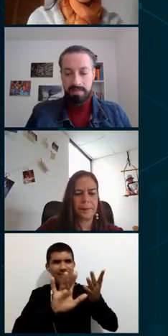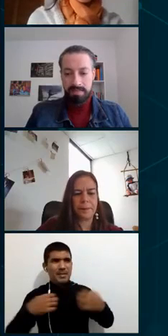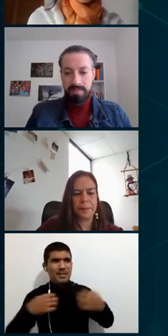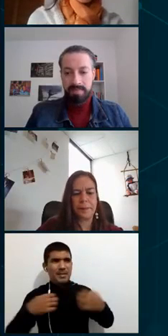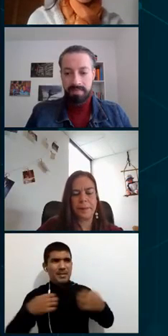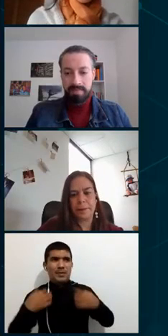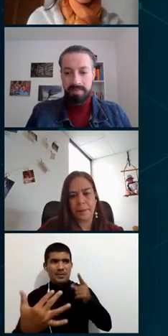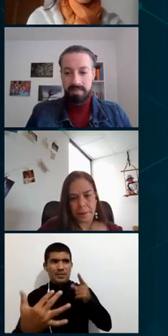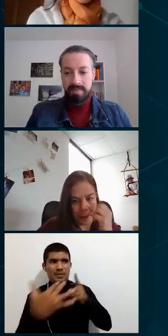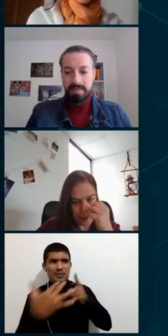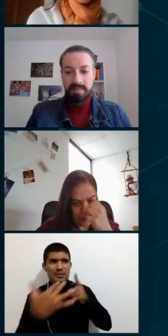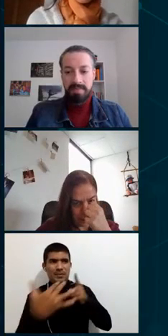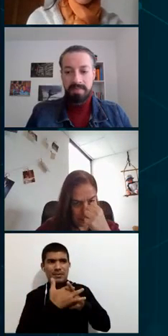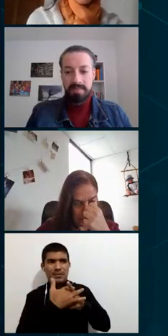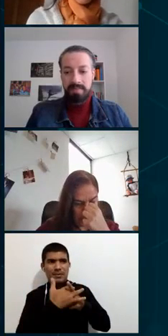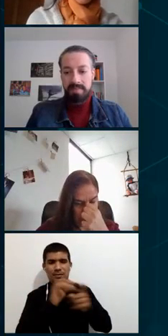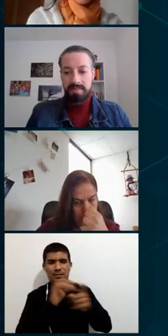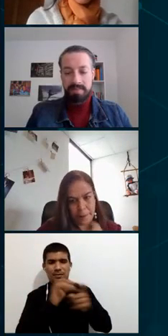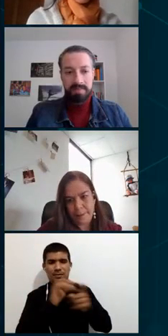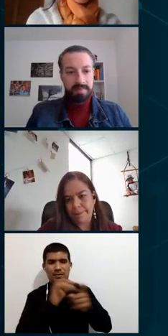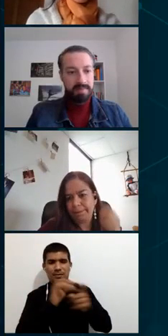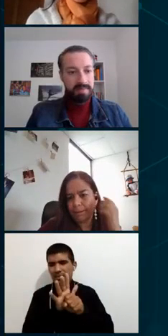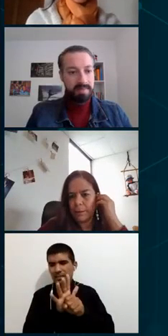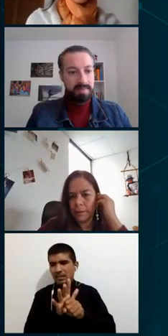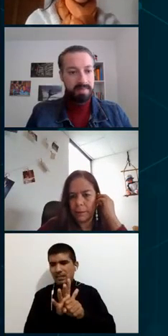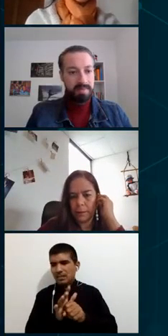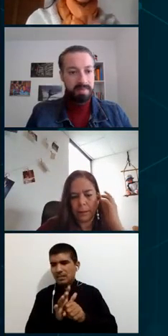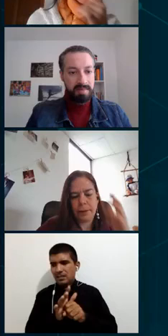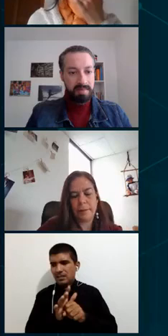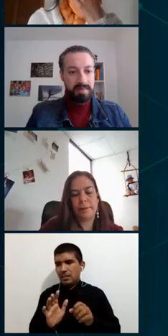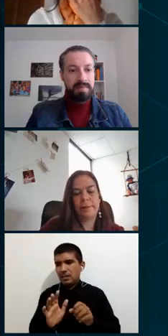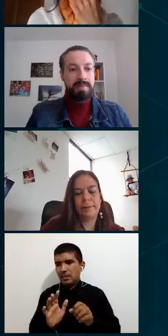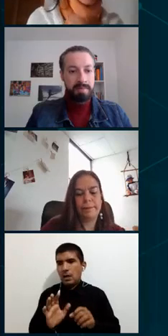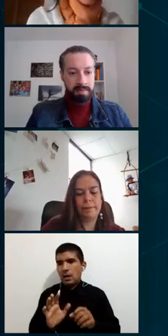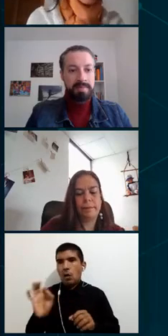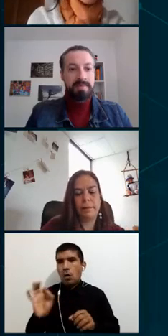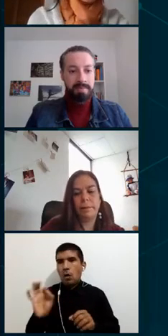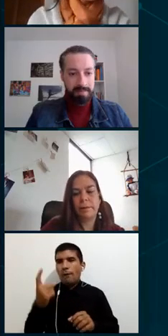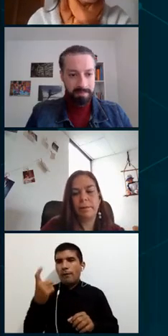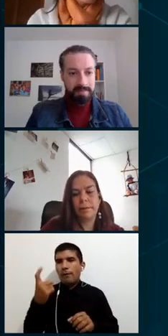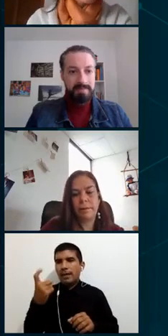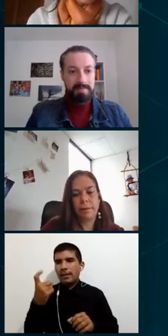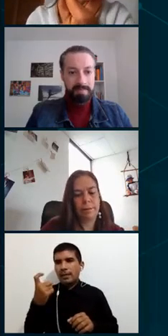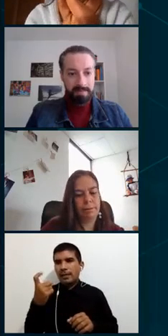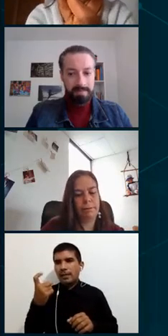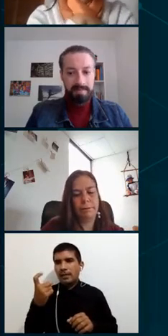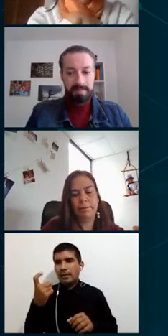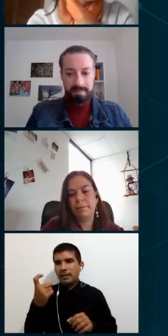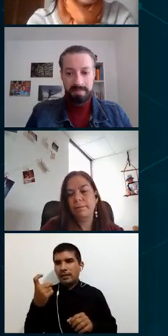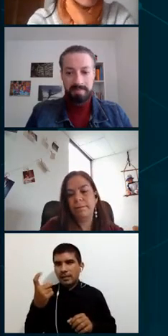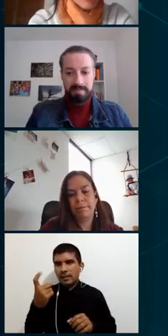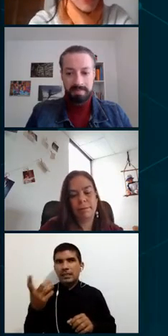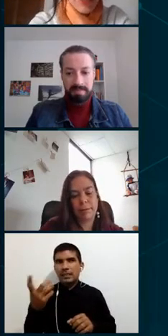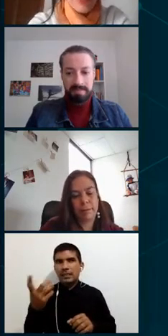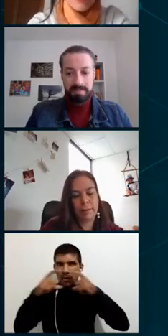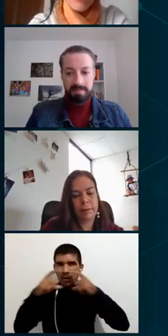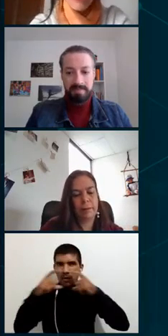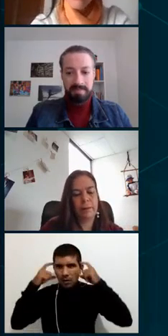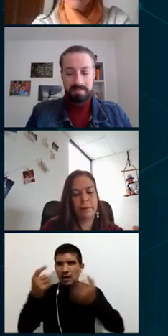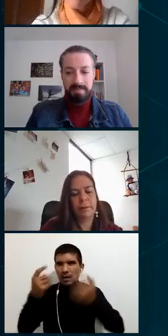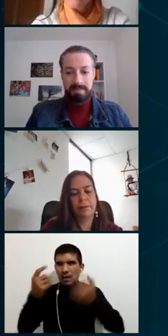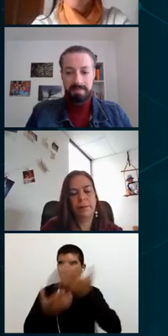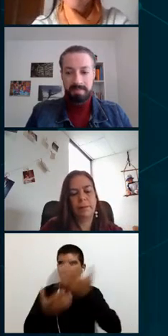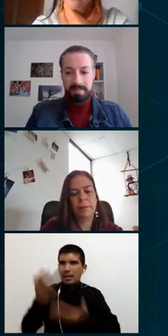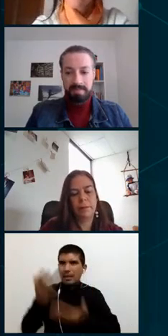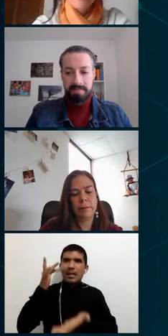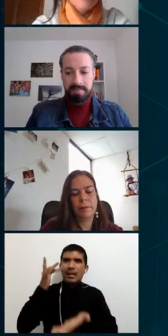Ahí lo que sucede, Olga, es que te estás saliendo de la situación. Que está, o sea, que también es válido lo que estás